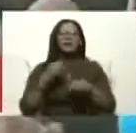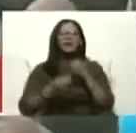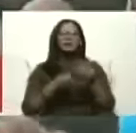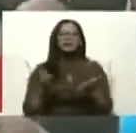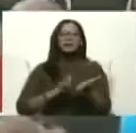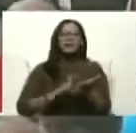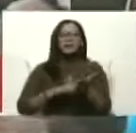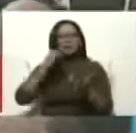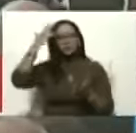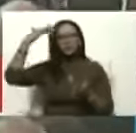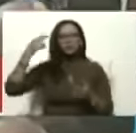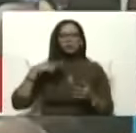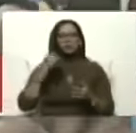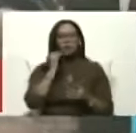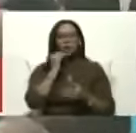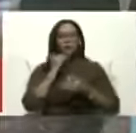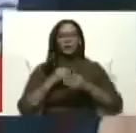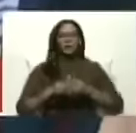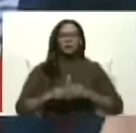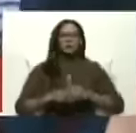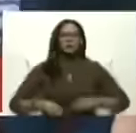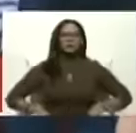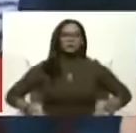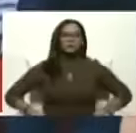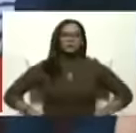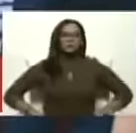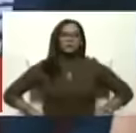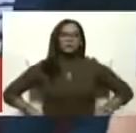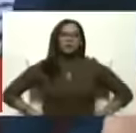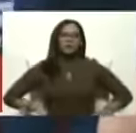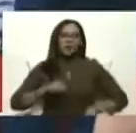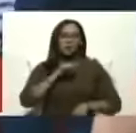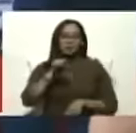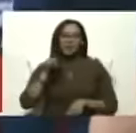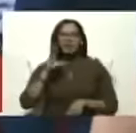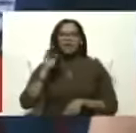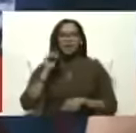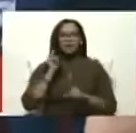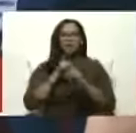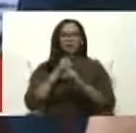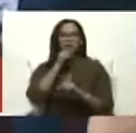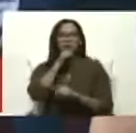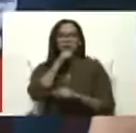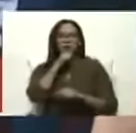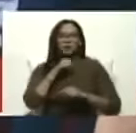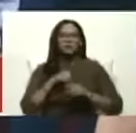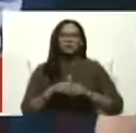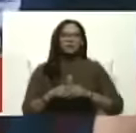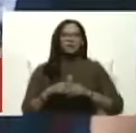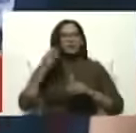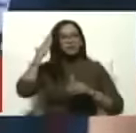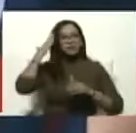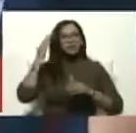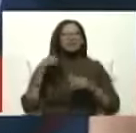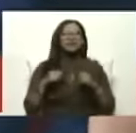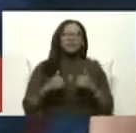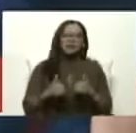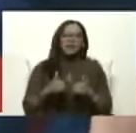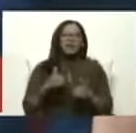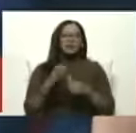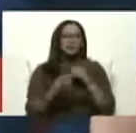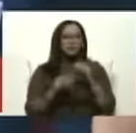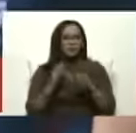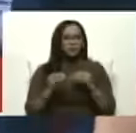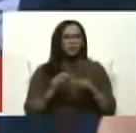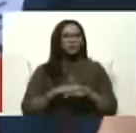ese sueño que tuvo cuando joven. Y a ustedes también le hablo desde sus abuelos y desde sus abuelas, que saben muy bien a qué nos referimos,